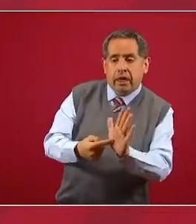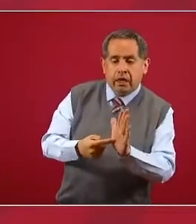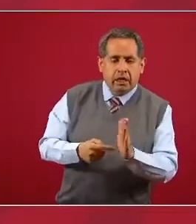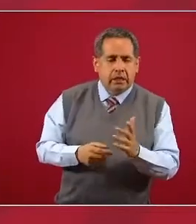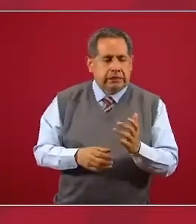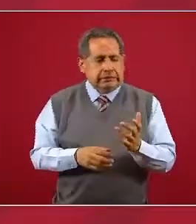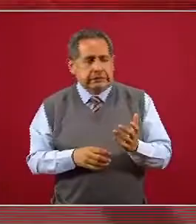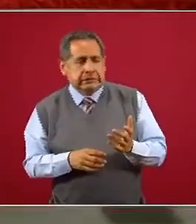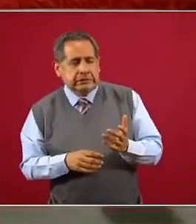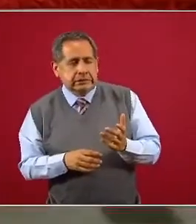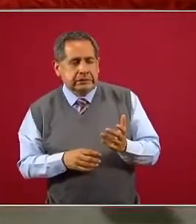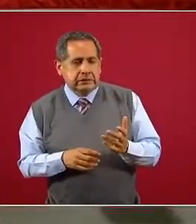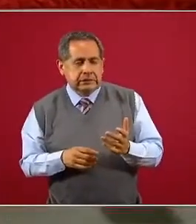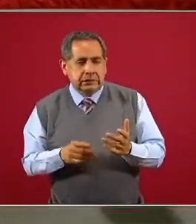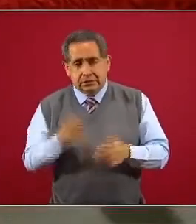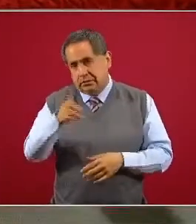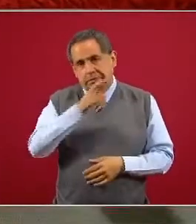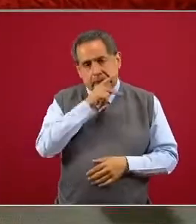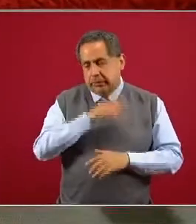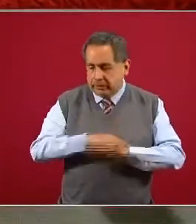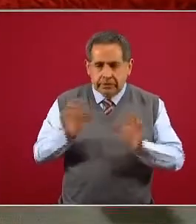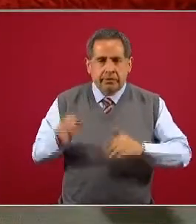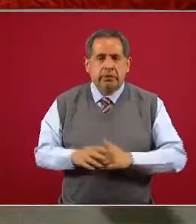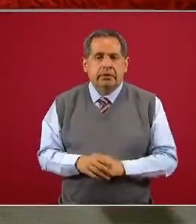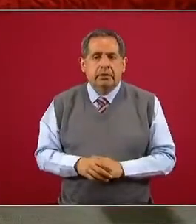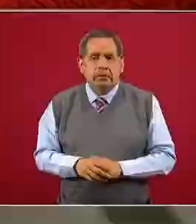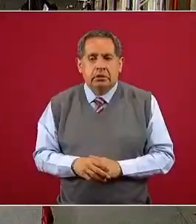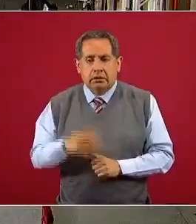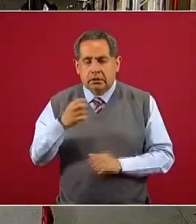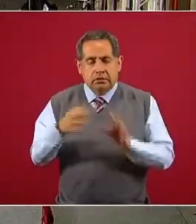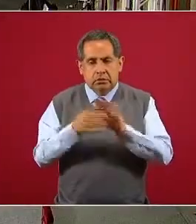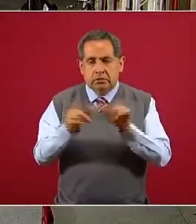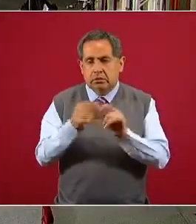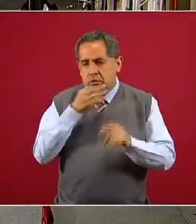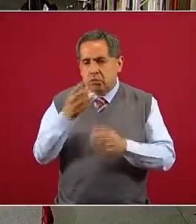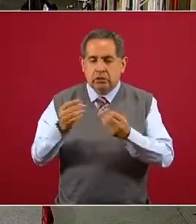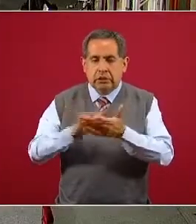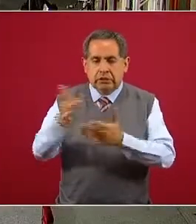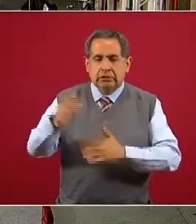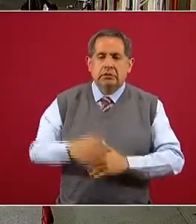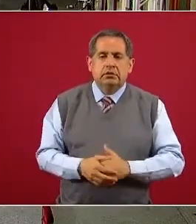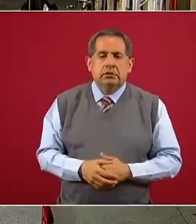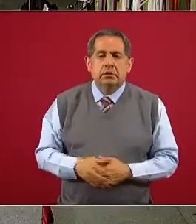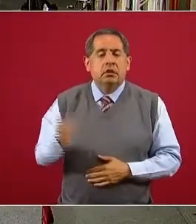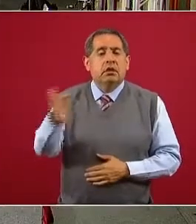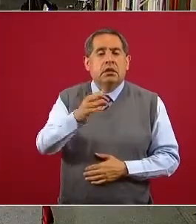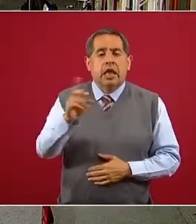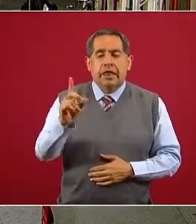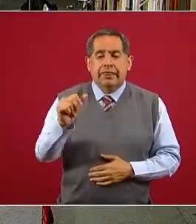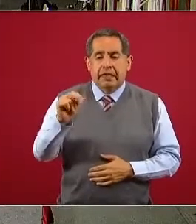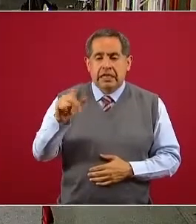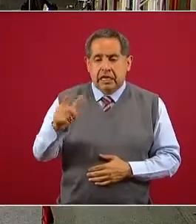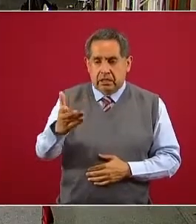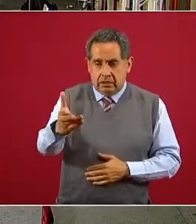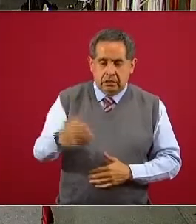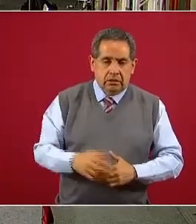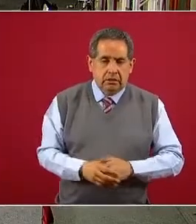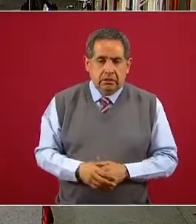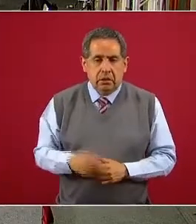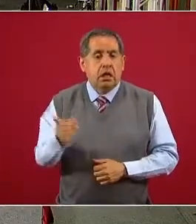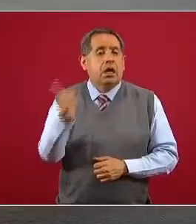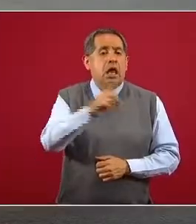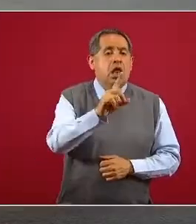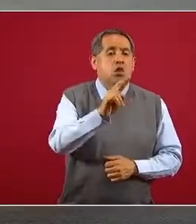que también preocupa, ¿no? Es lo que puedo comentar. Muchas gracias, Juan Carlos Machorro. Daniel Blancas y Dulce